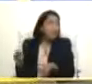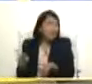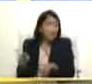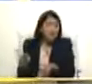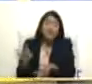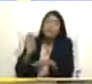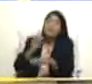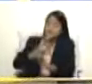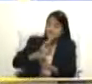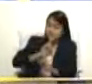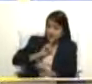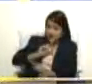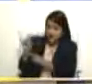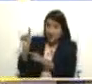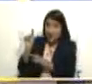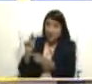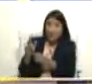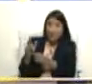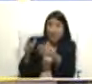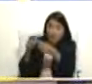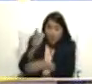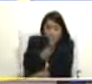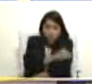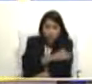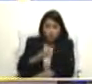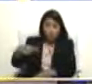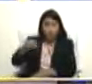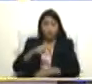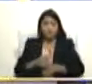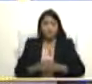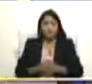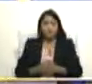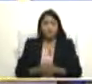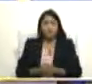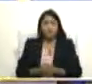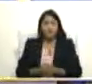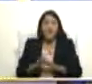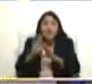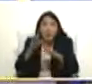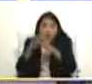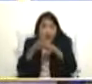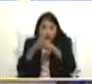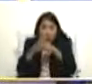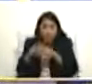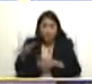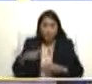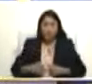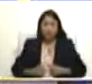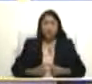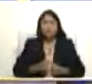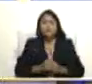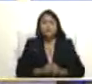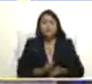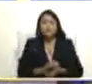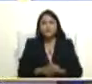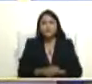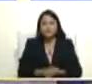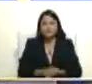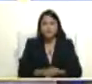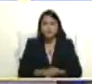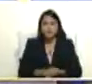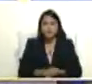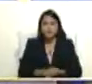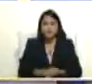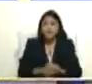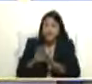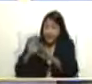a la derecha esa ExxonMobil, a la derecha financiada y que apoya los intereses de Guyana y